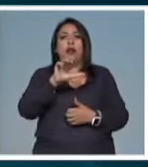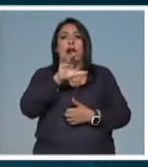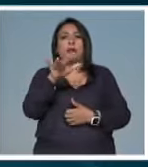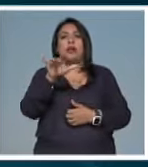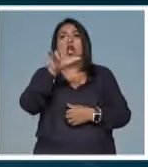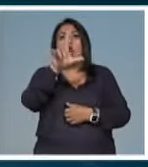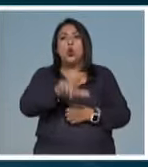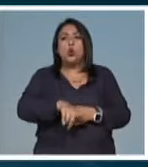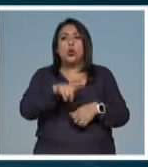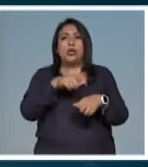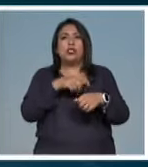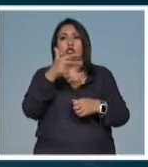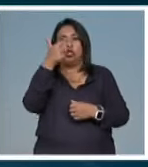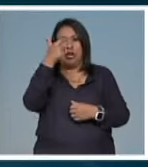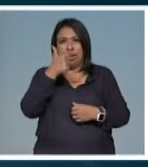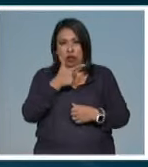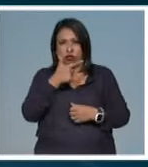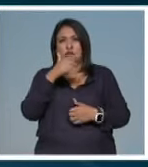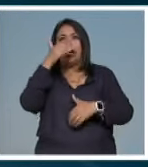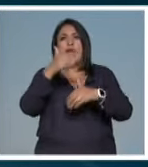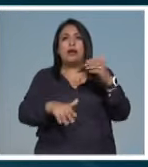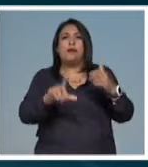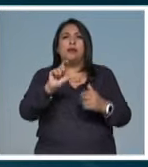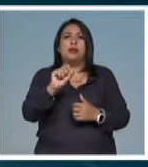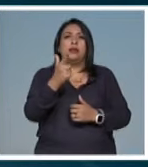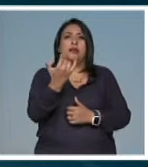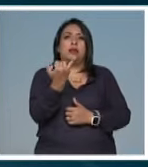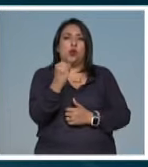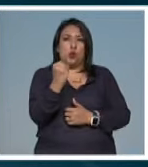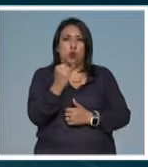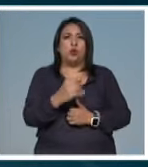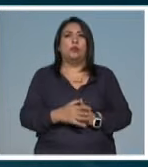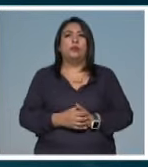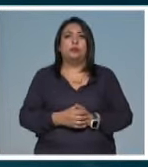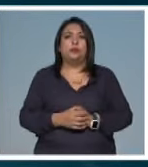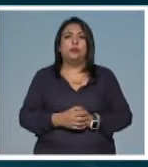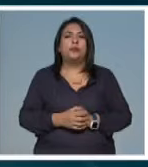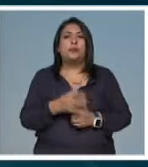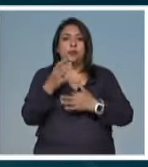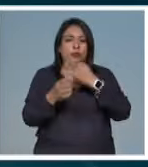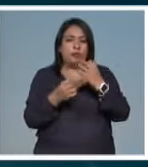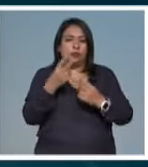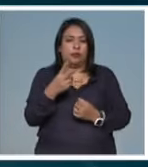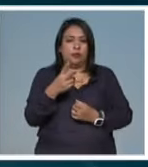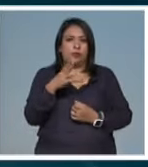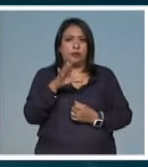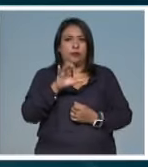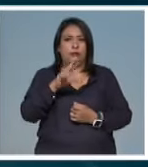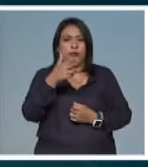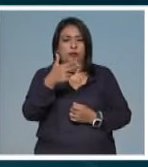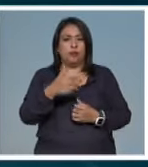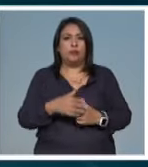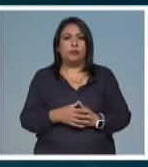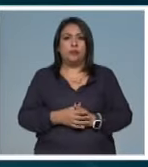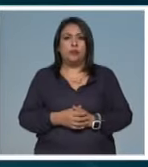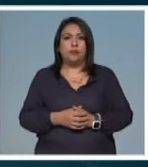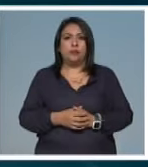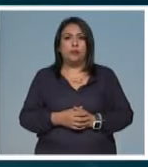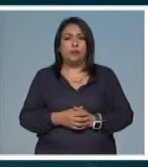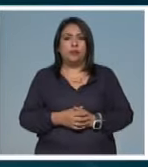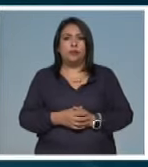todos los lunes a las 8 de la noche hasta el 27 de junio. Para Noticias 22, César H.